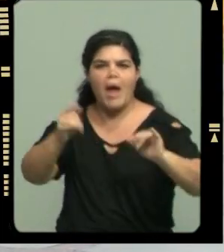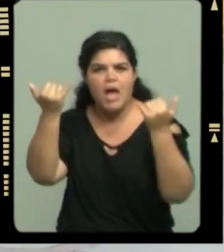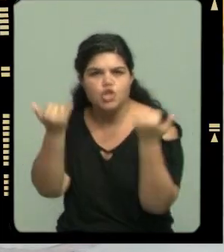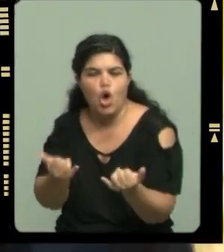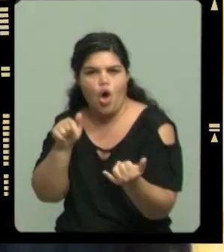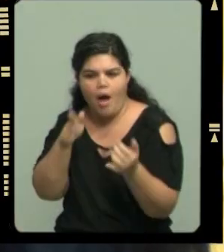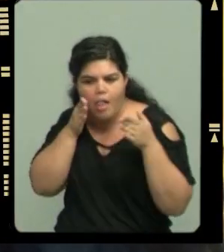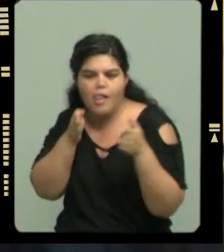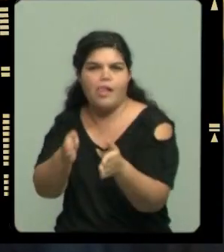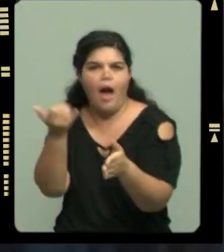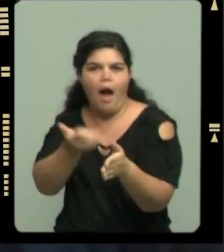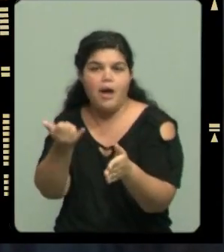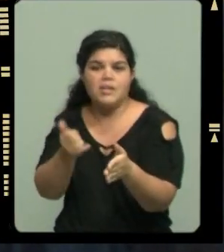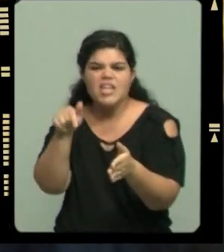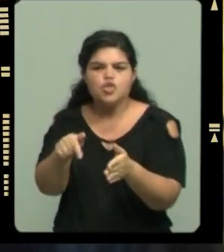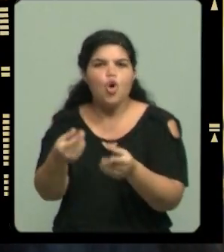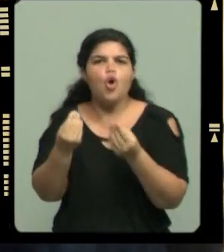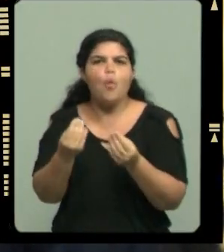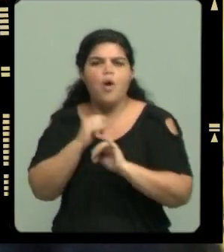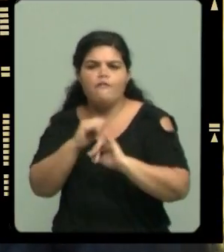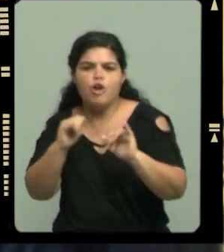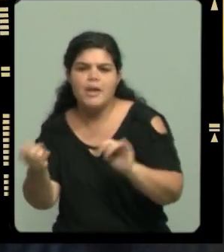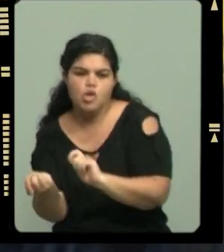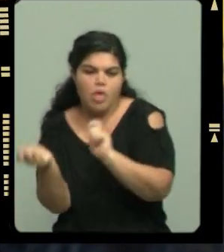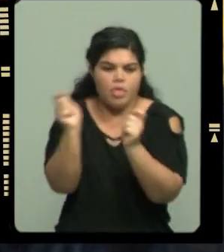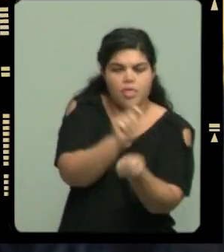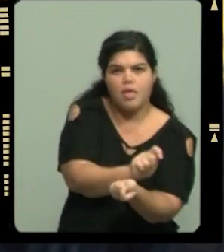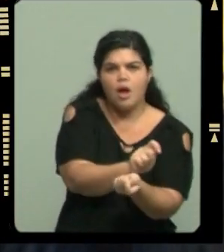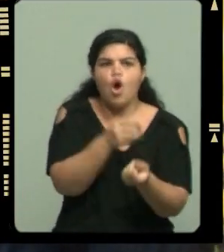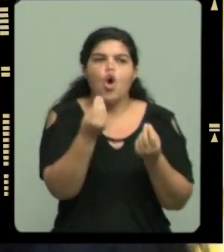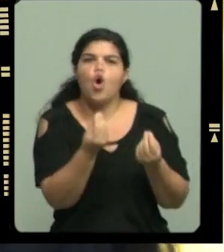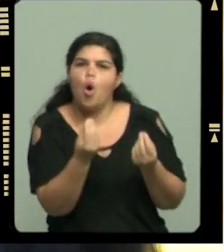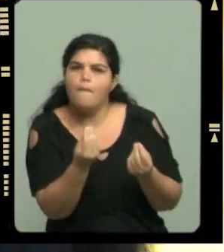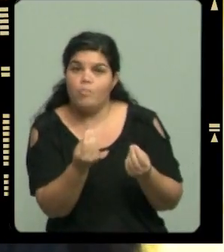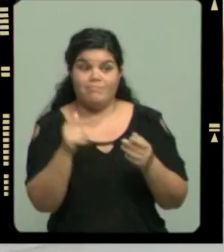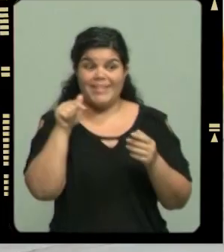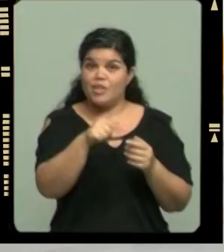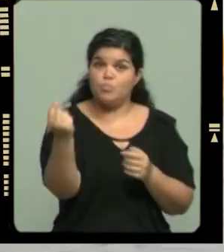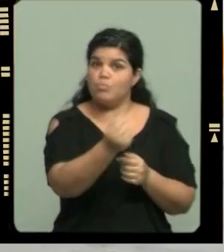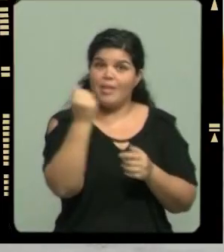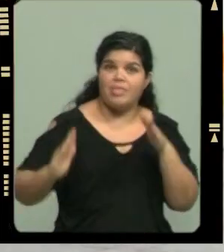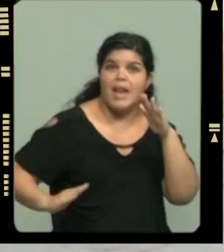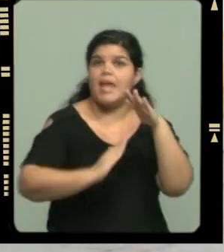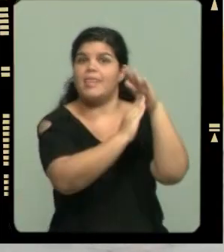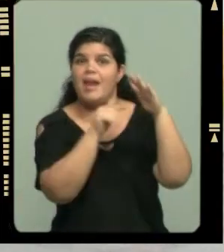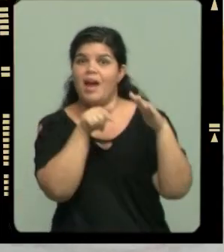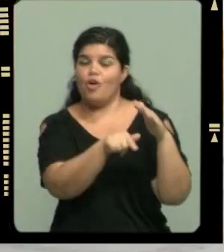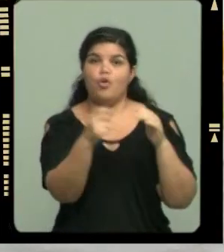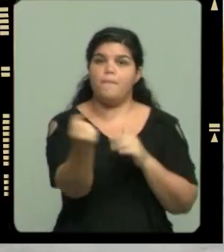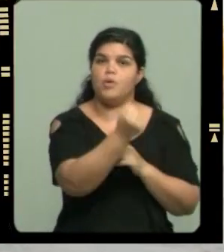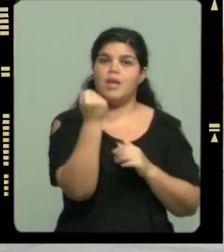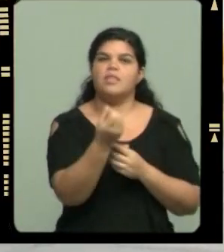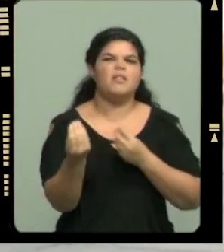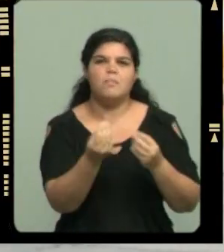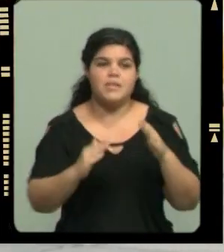Claro, lo que es importante es cómo lo usa, saber usarlo. Esa competencia es la que busca la educación moderna. Y en ella el liderazgo es clave porque está relacionado